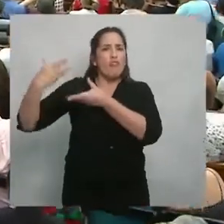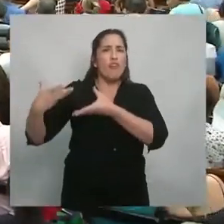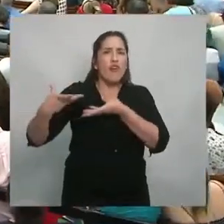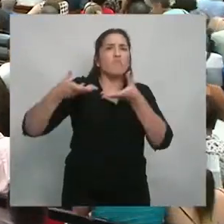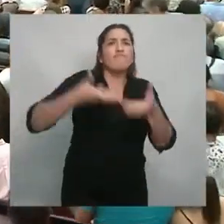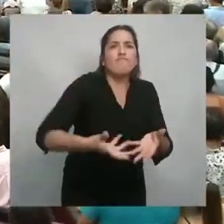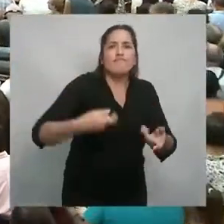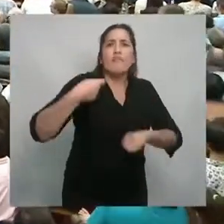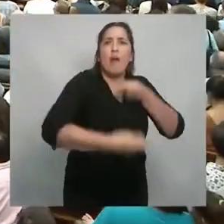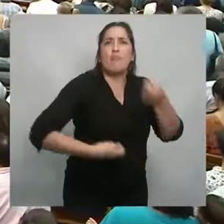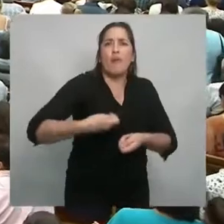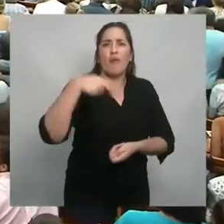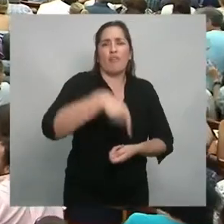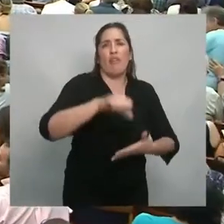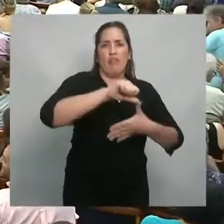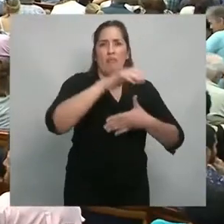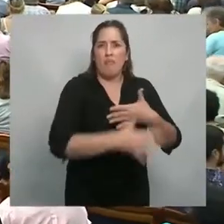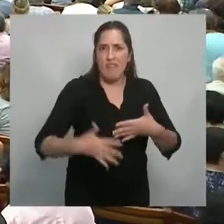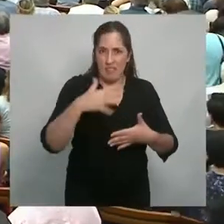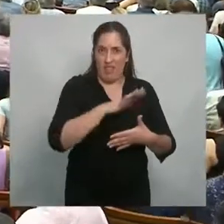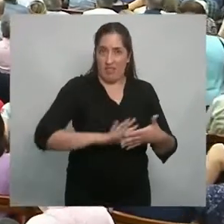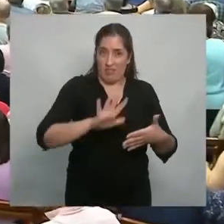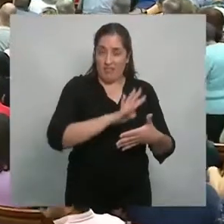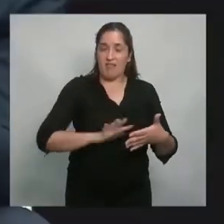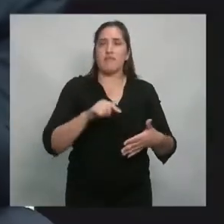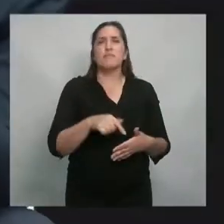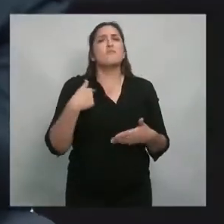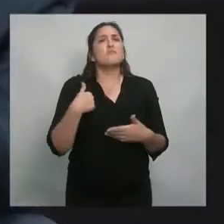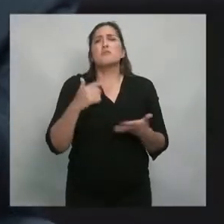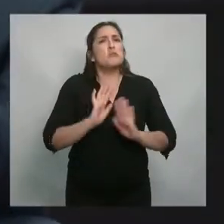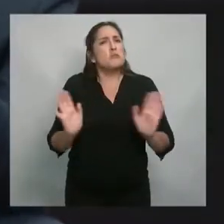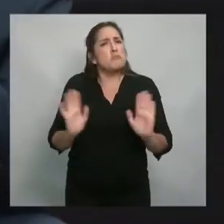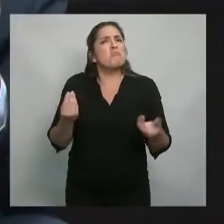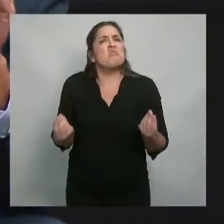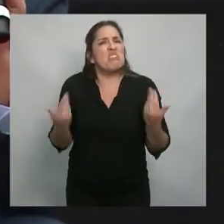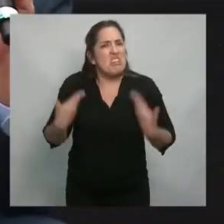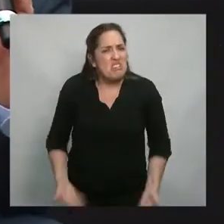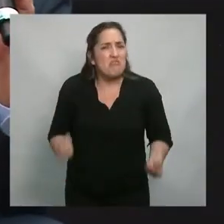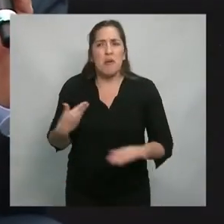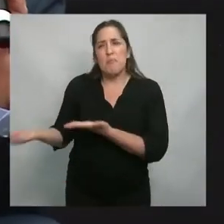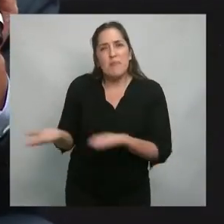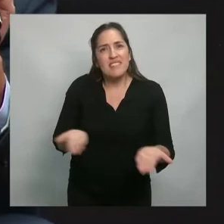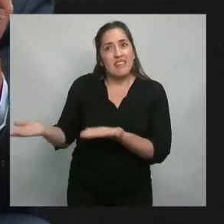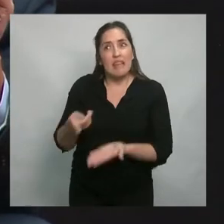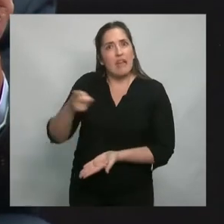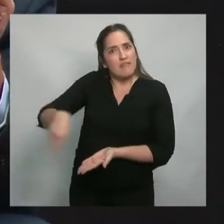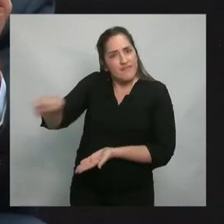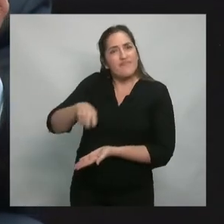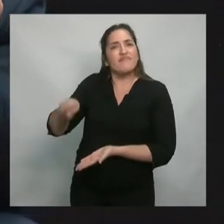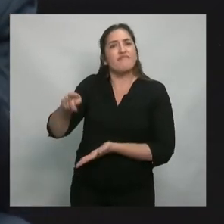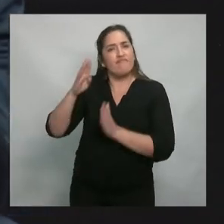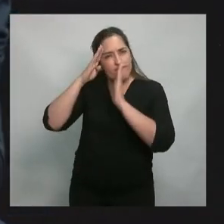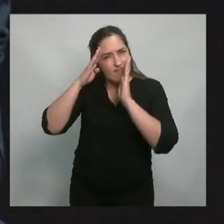Latina. Y lo que voy a hacer aquí simplemente es presentar a mis colegas que, como yo, trabajan en el desarrollo